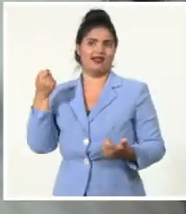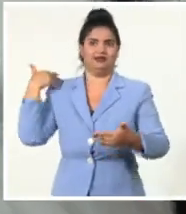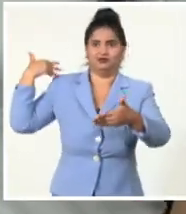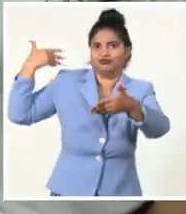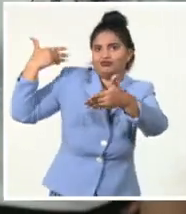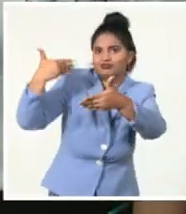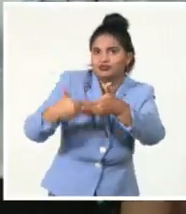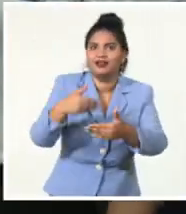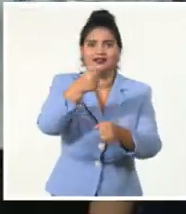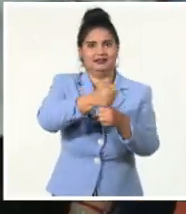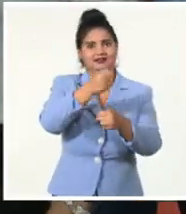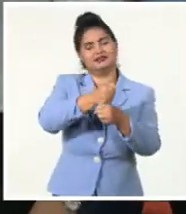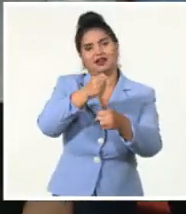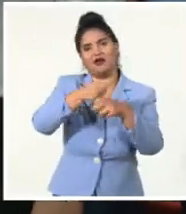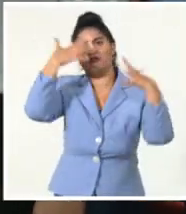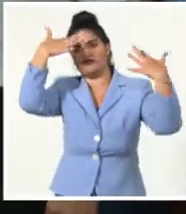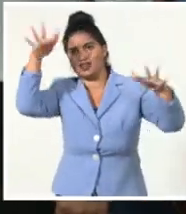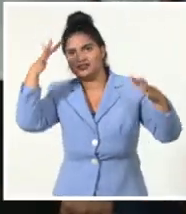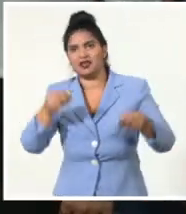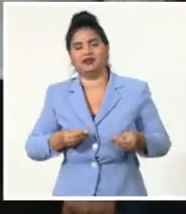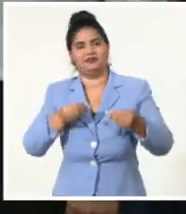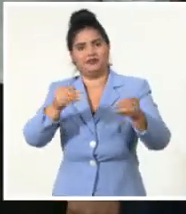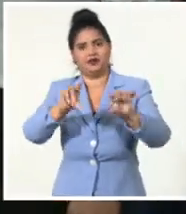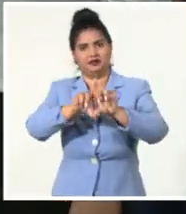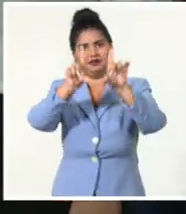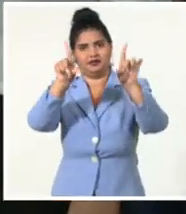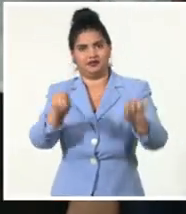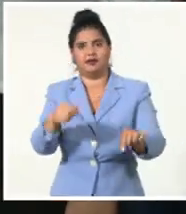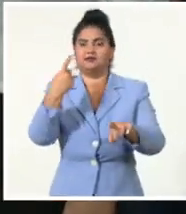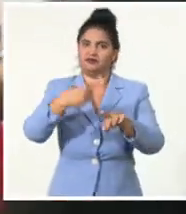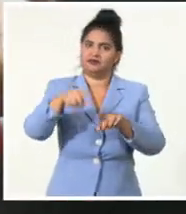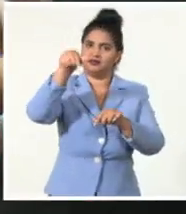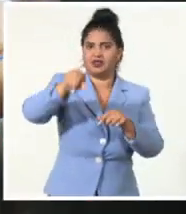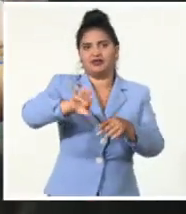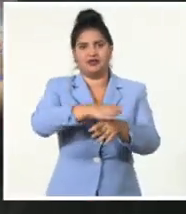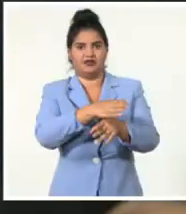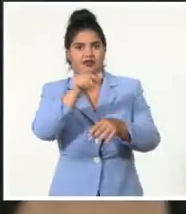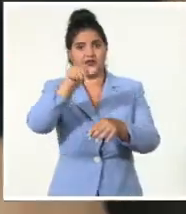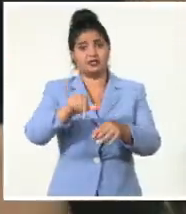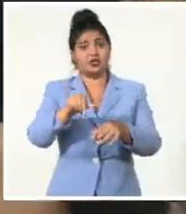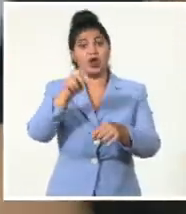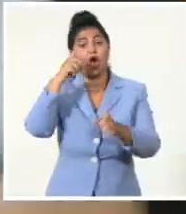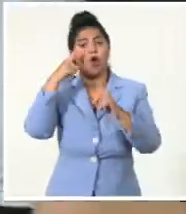con una de las obras más humanas que existe, salvar vidas.